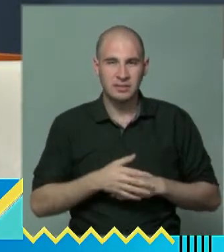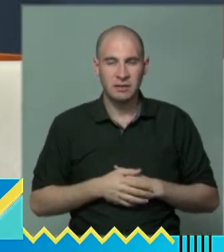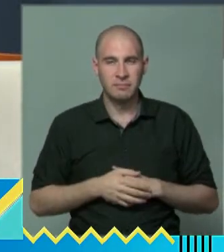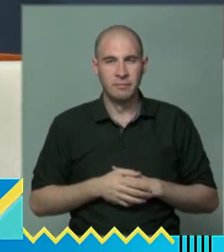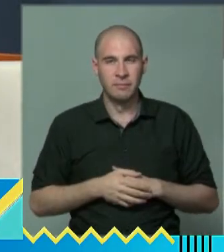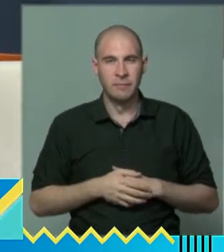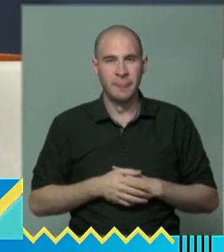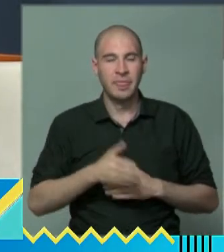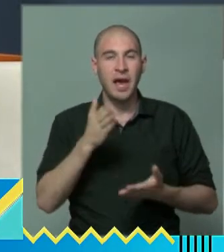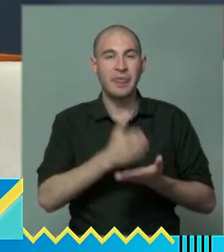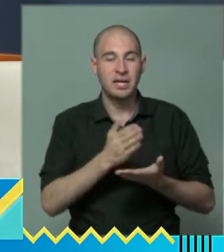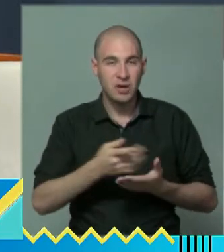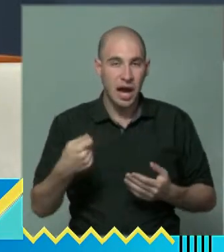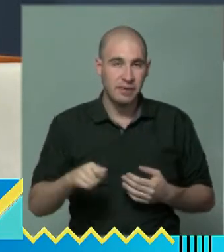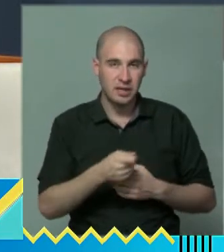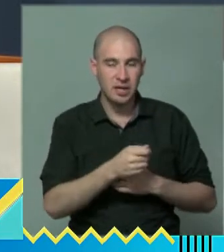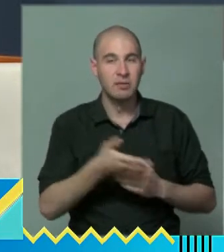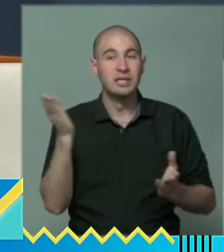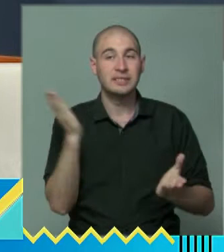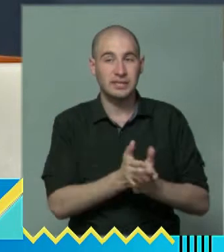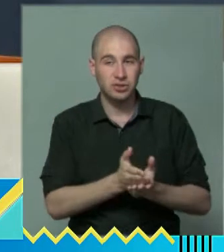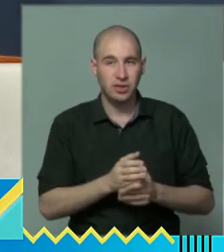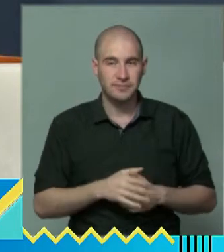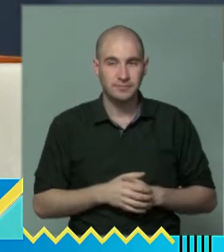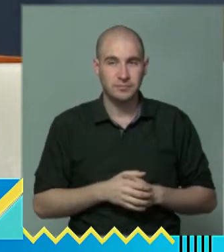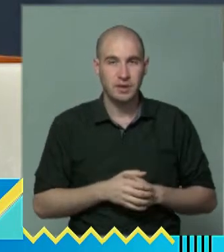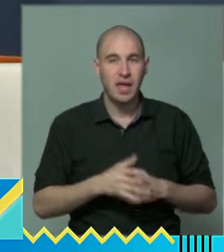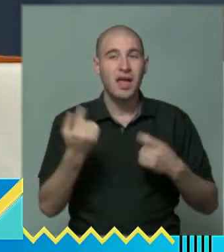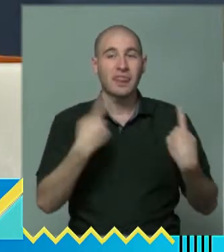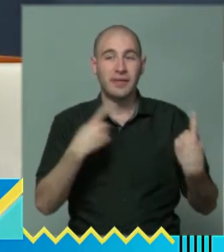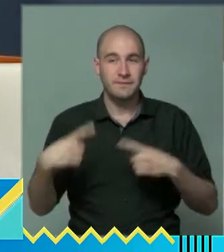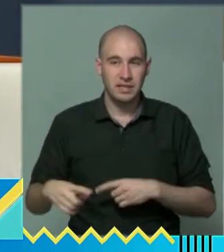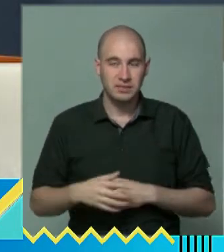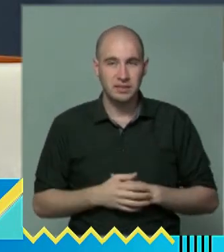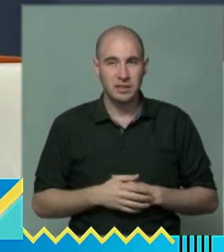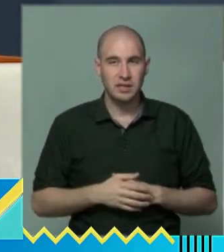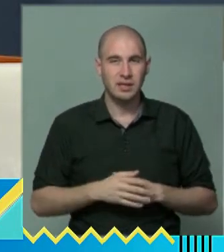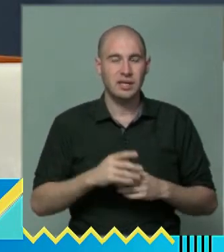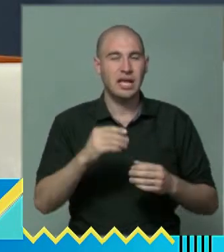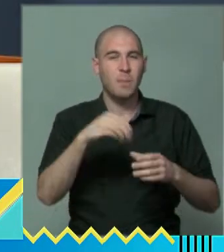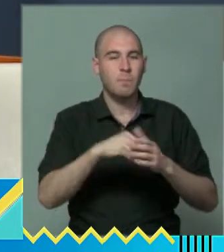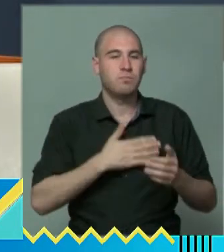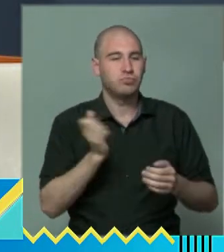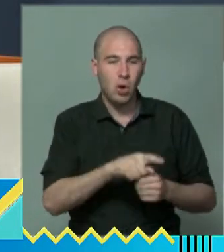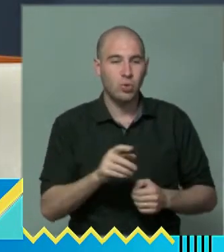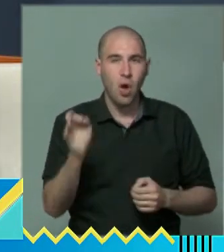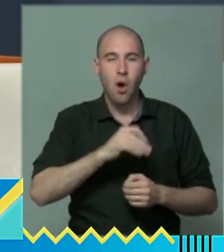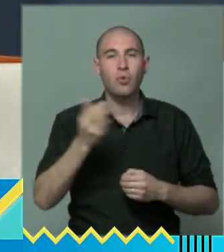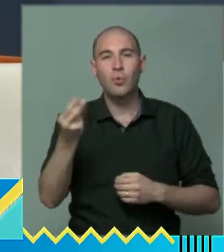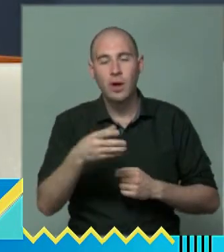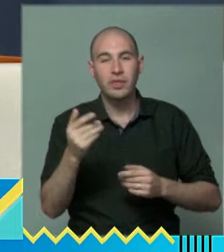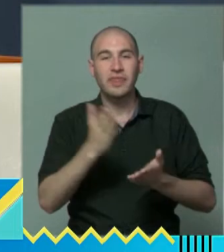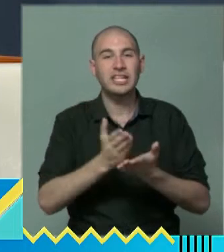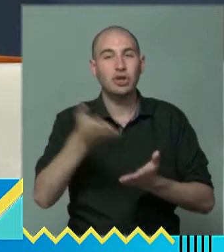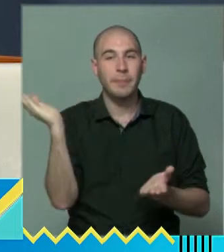que es si el derecho administrativo sancionador se diferencia ontológicamente o de manera cuantitativa con el